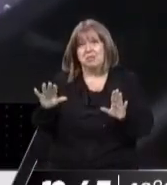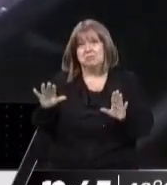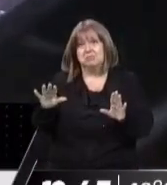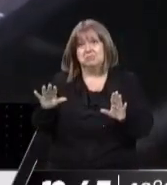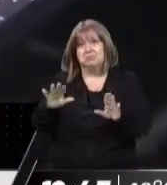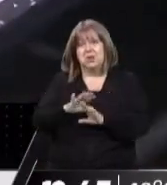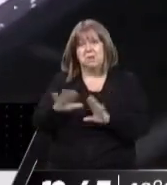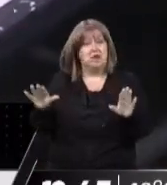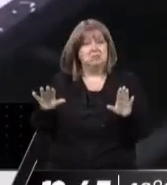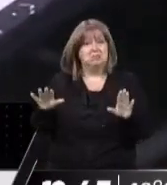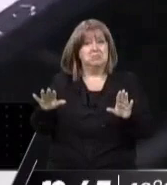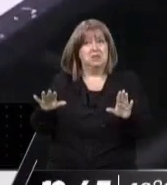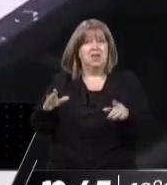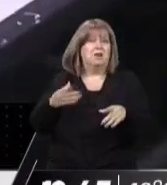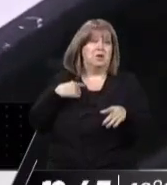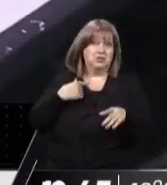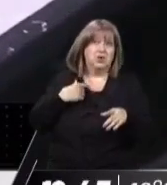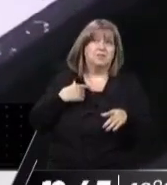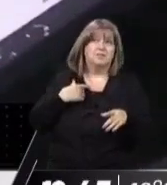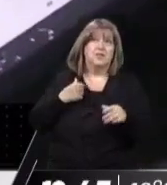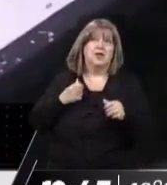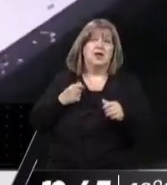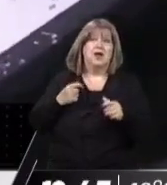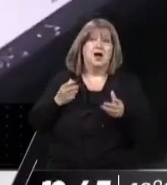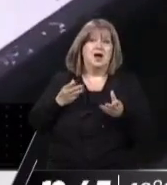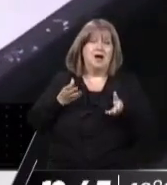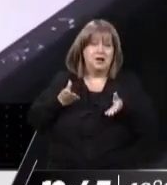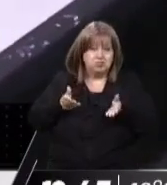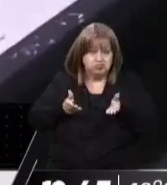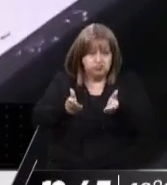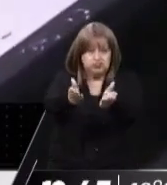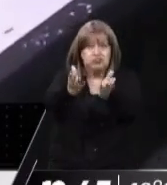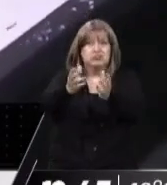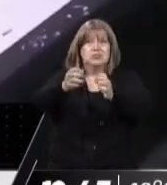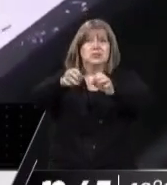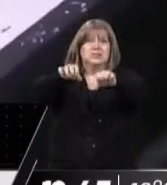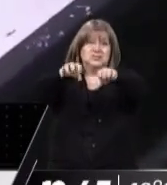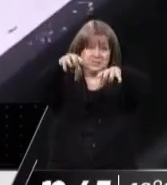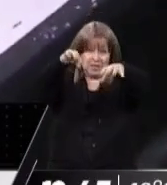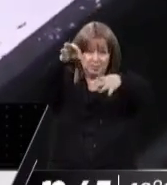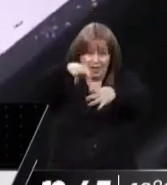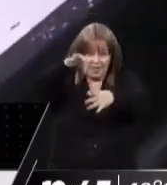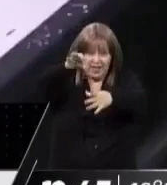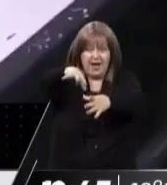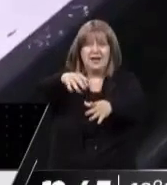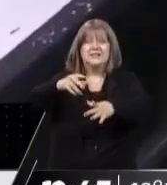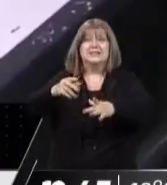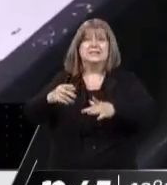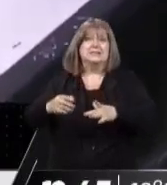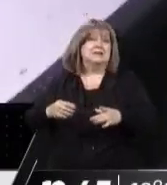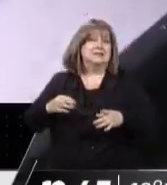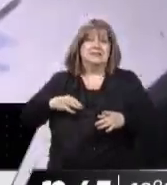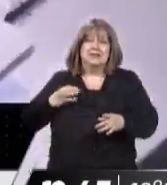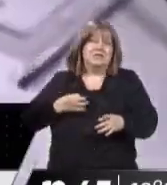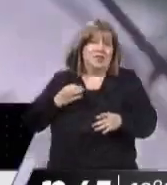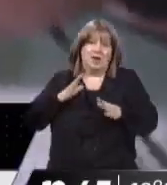no pude ir más, y ahí me tocó ir a... abrir surco, arar. O sea que has laburado toda tu vida, no, y ahora dijiste, quiero ir a la